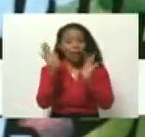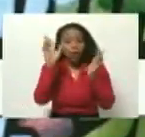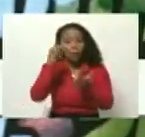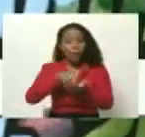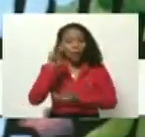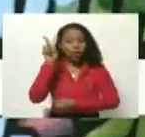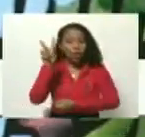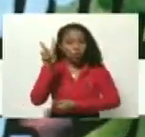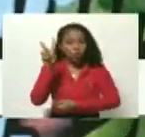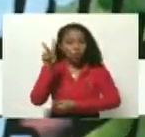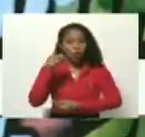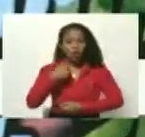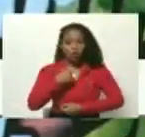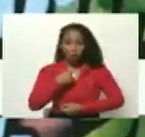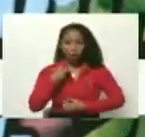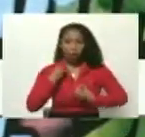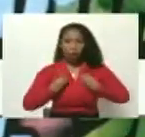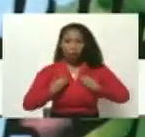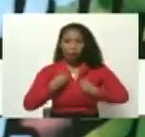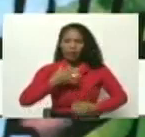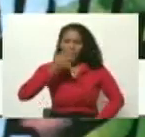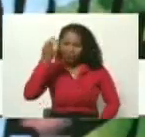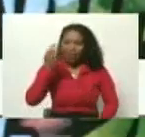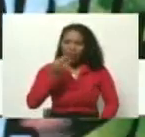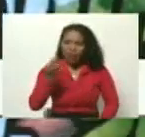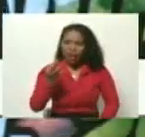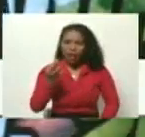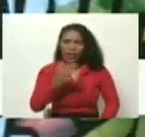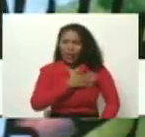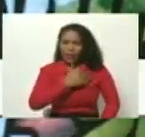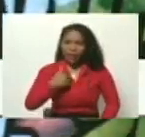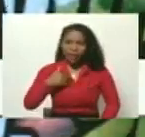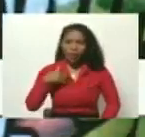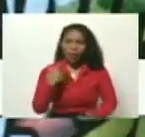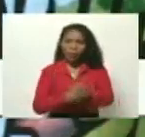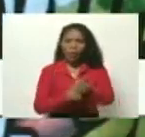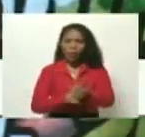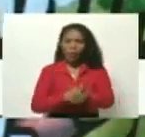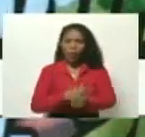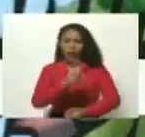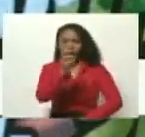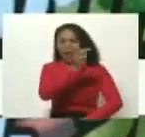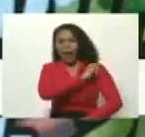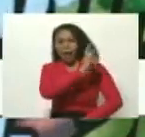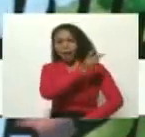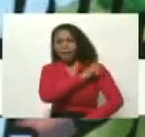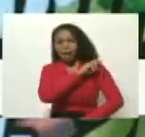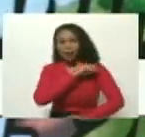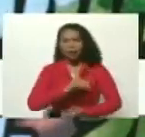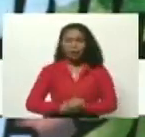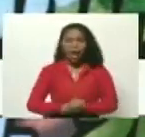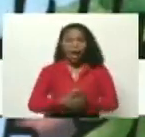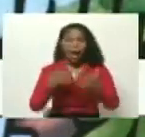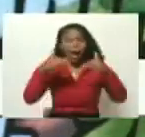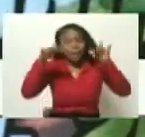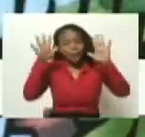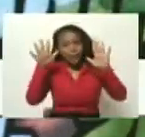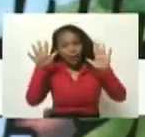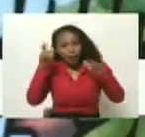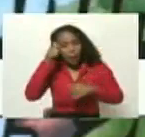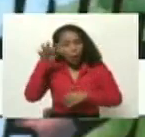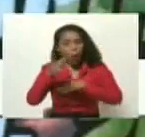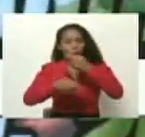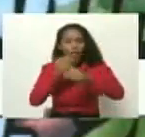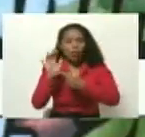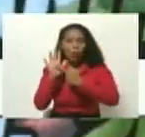Brito, me preocupa realmente, querido hermano general en jefe, a pesar de la elección que el pueblo dio el